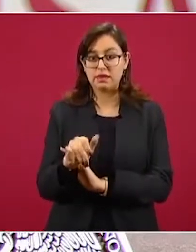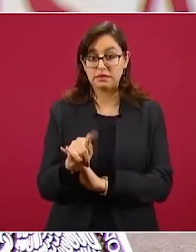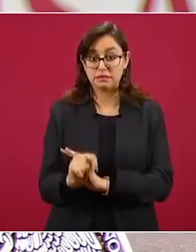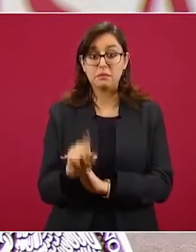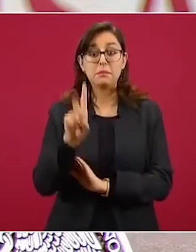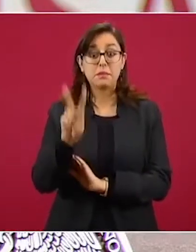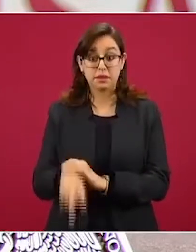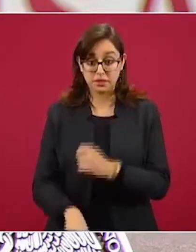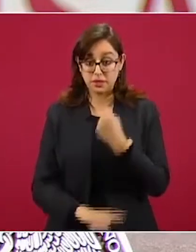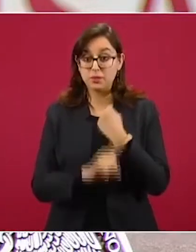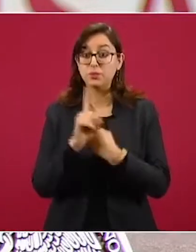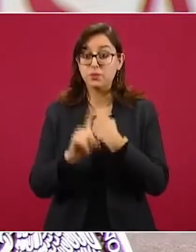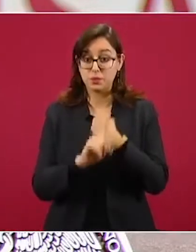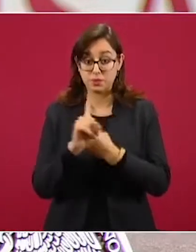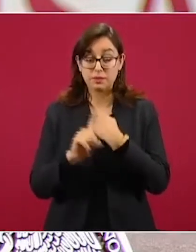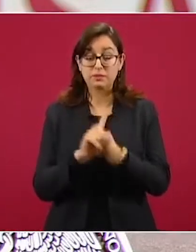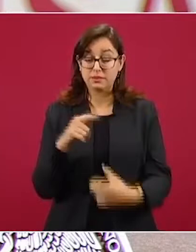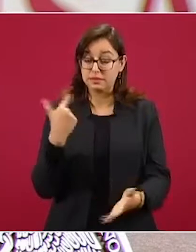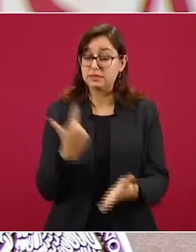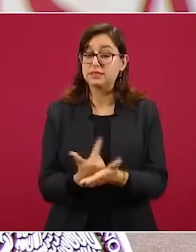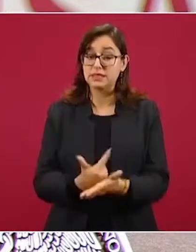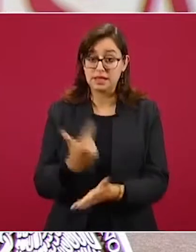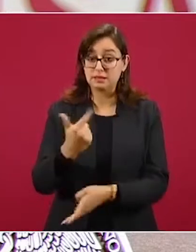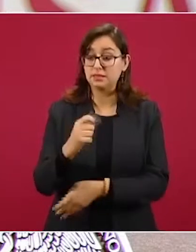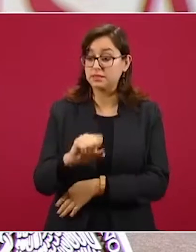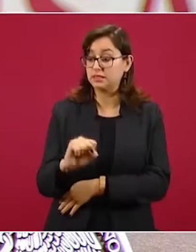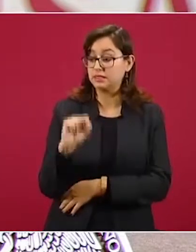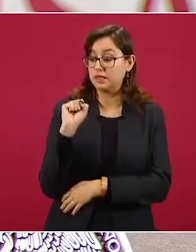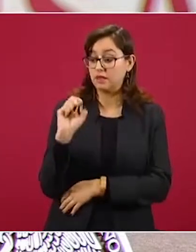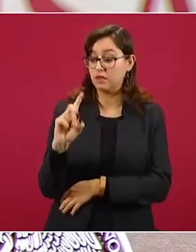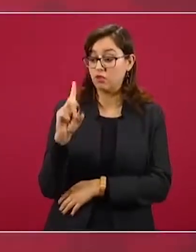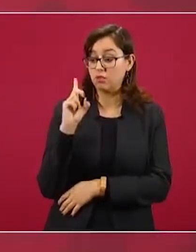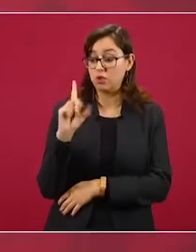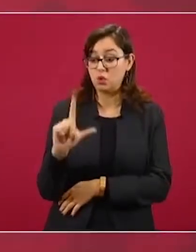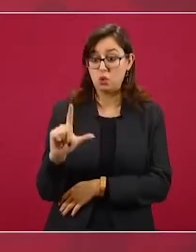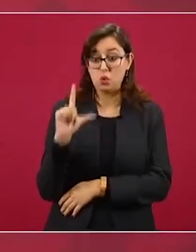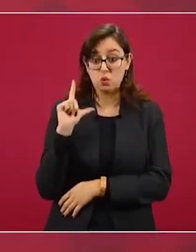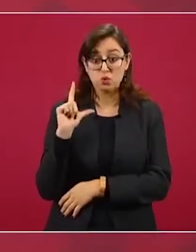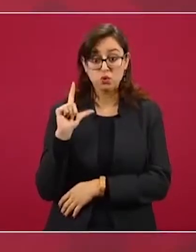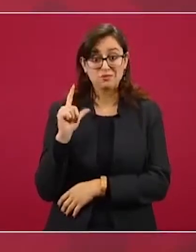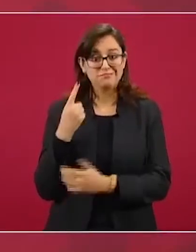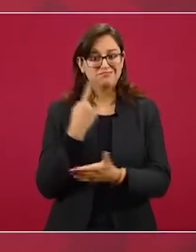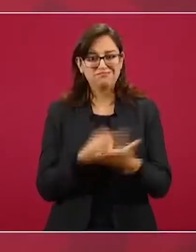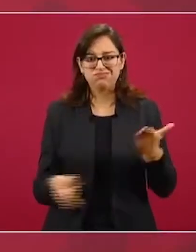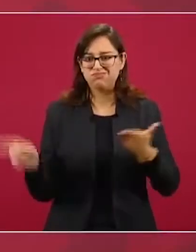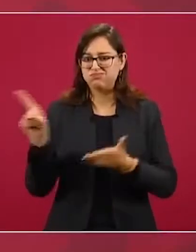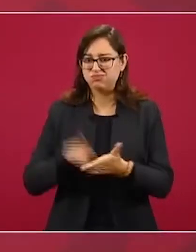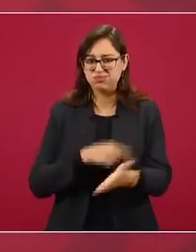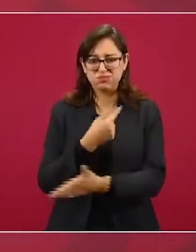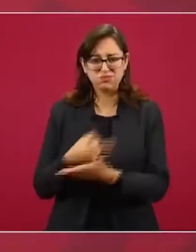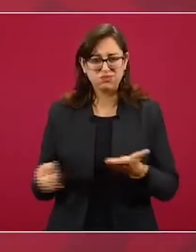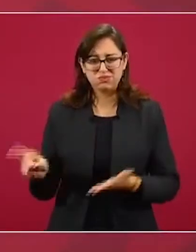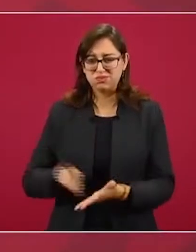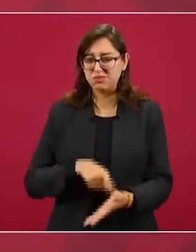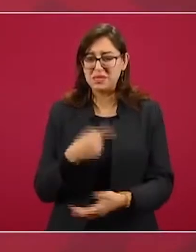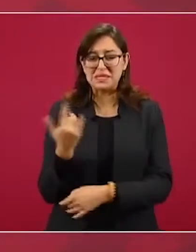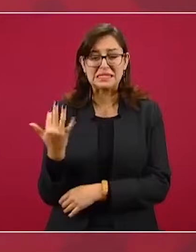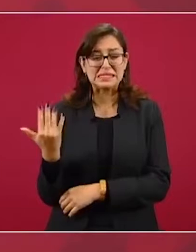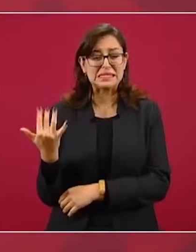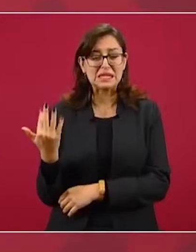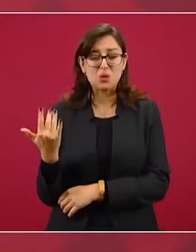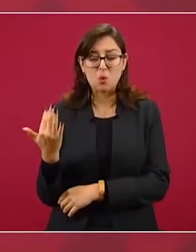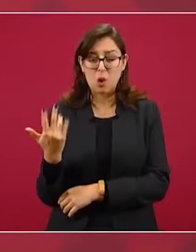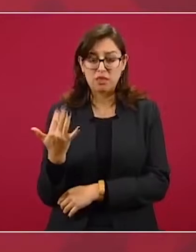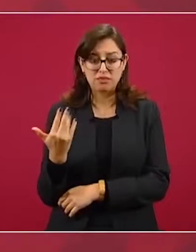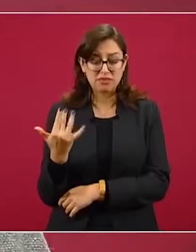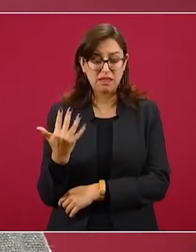las ofertas falsas durante los primeros días del buen fin se trata de la tienda de autoservicio chedraui quien ha aumentado el costo de los precios en